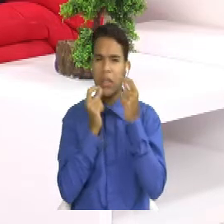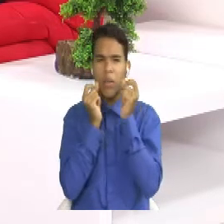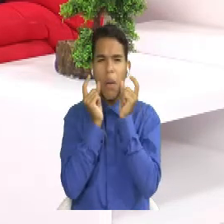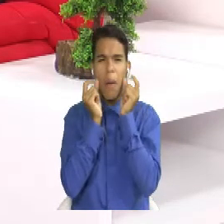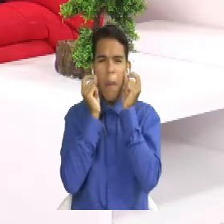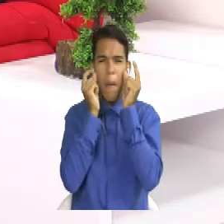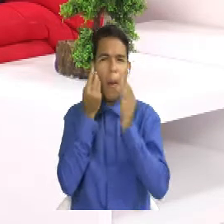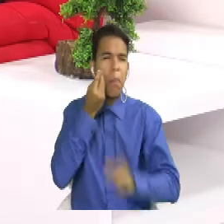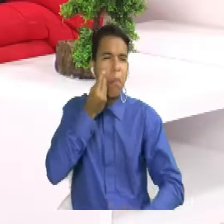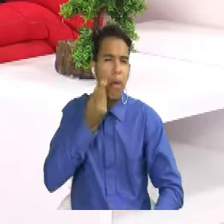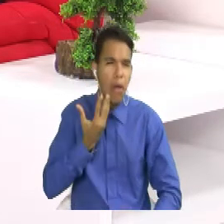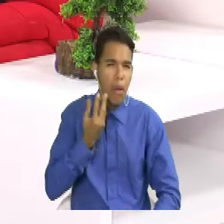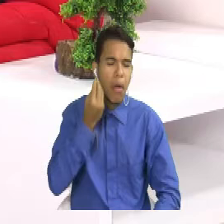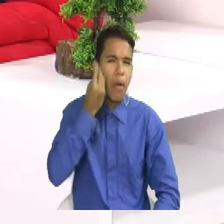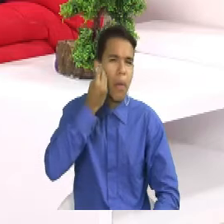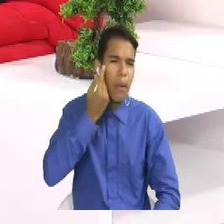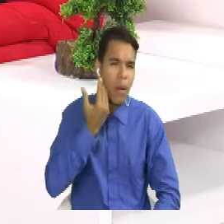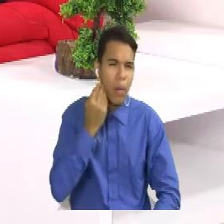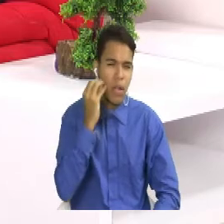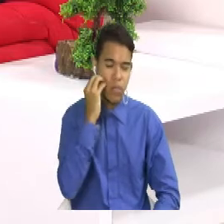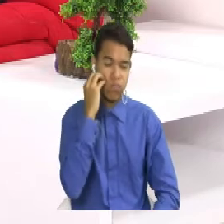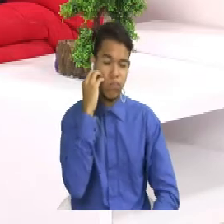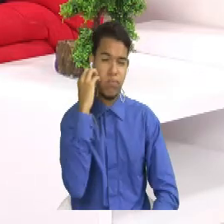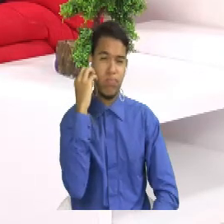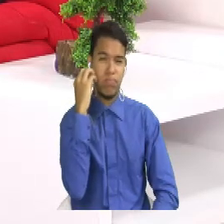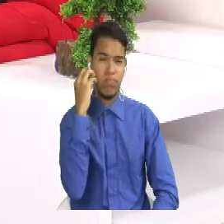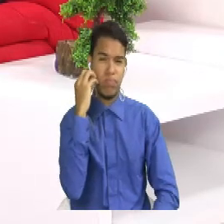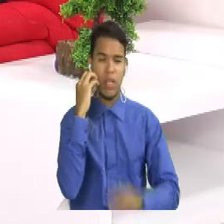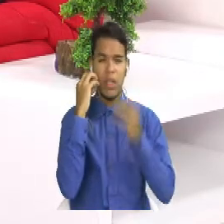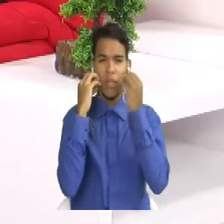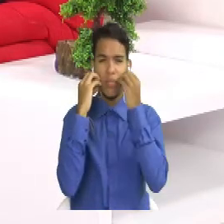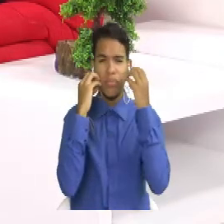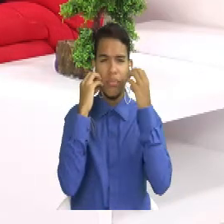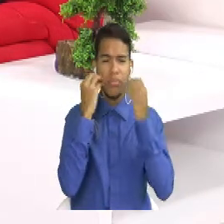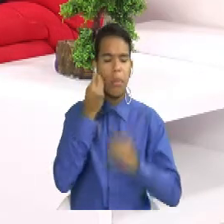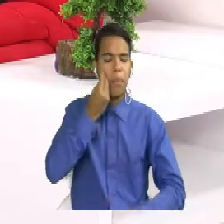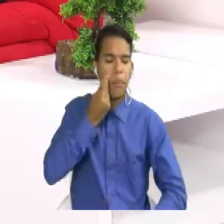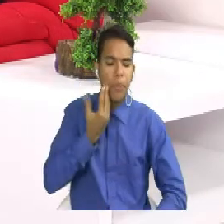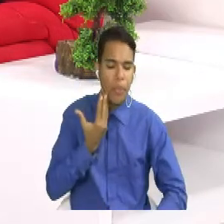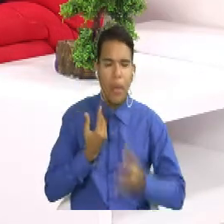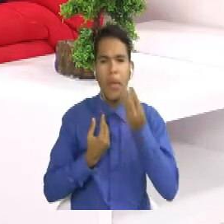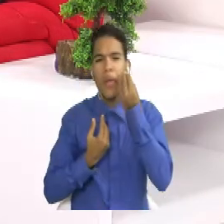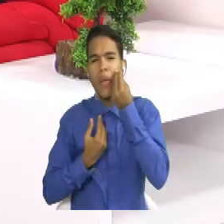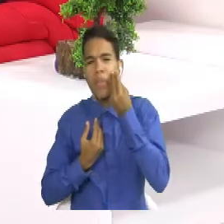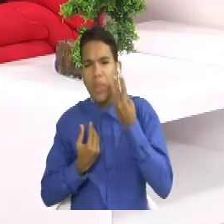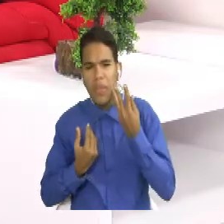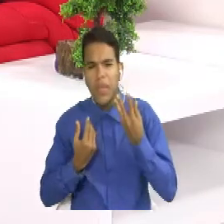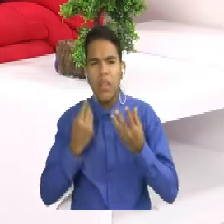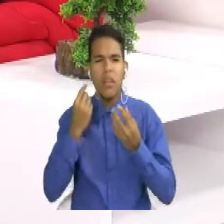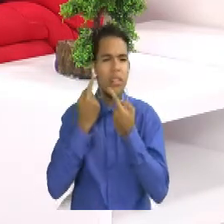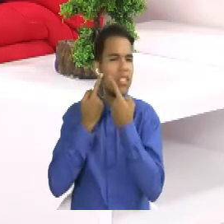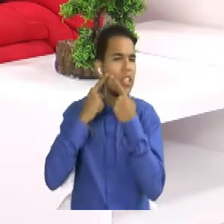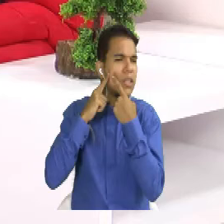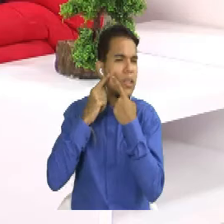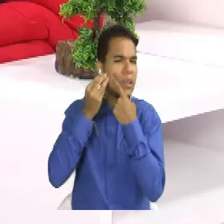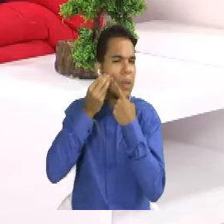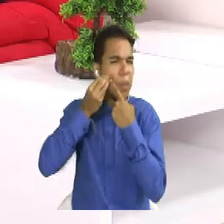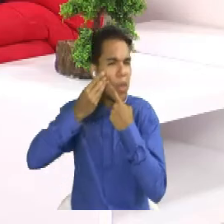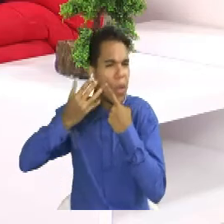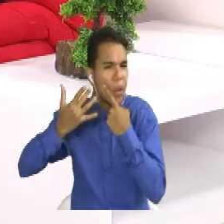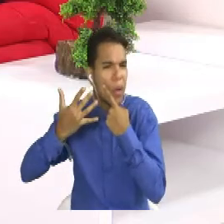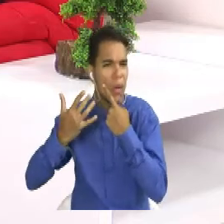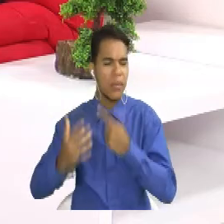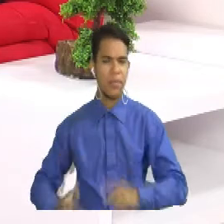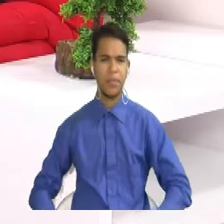pústulas, o sea, ya son inflamaciones y con pus, y se va llenando, y esto va haciendo que se riegue en la